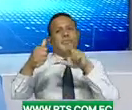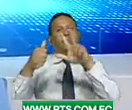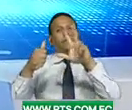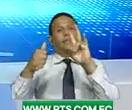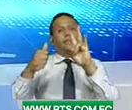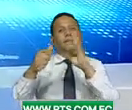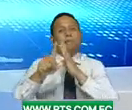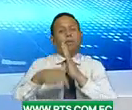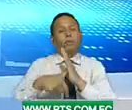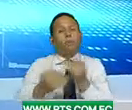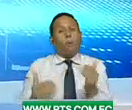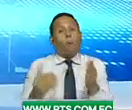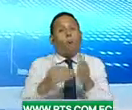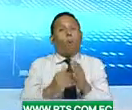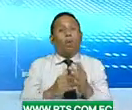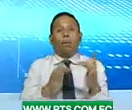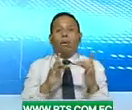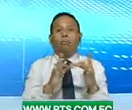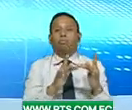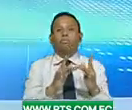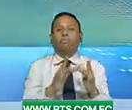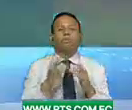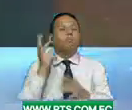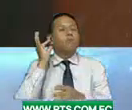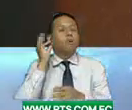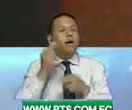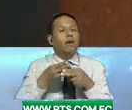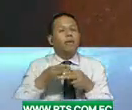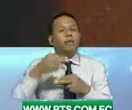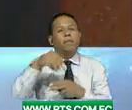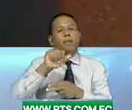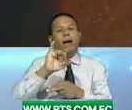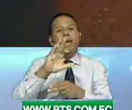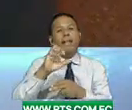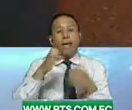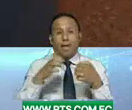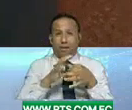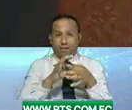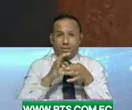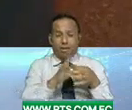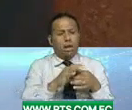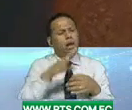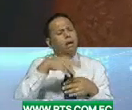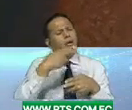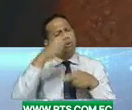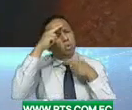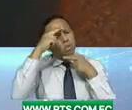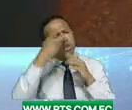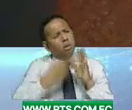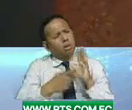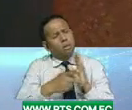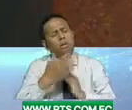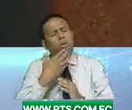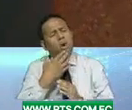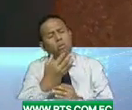Tomamos la comunicación con Maite Morán. Maite, ¿qué noticias nos tienes ahora? Te escuchamos.